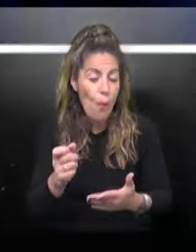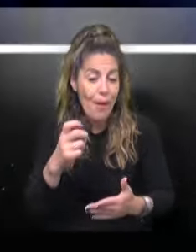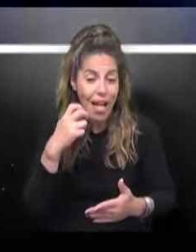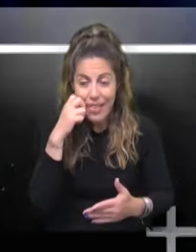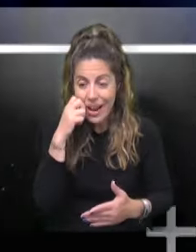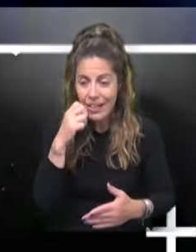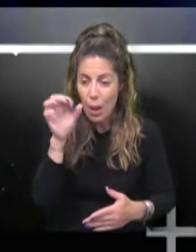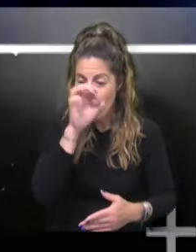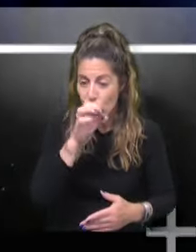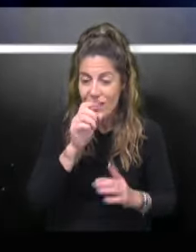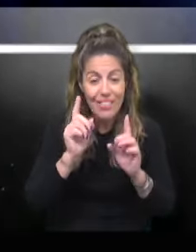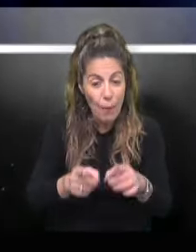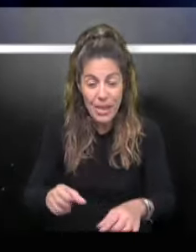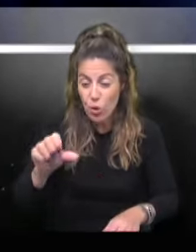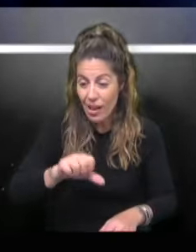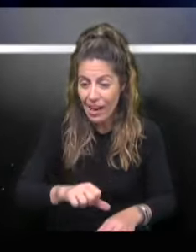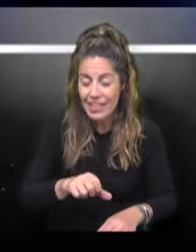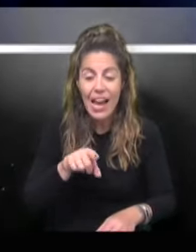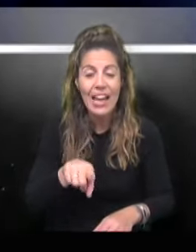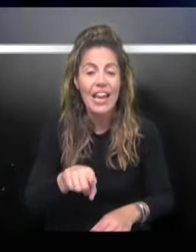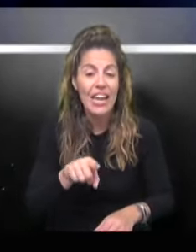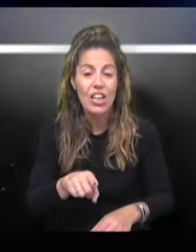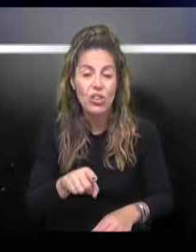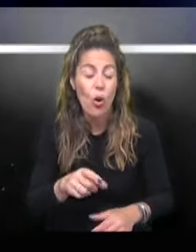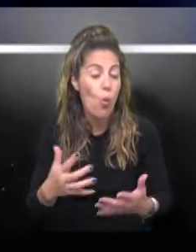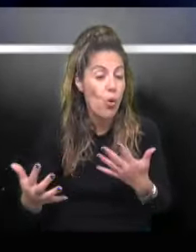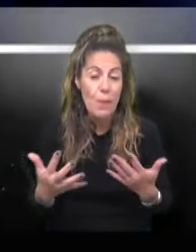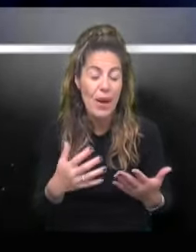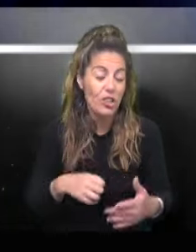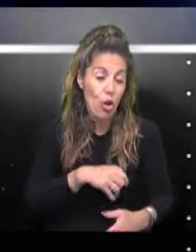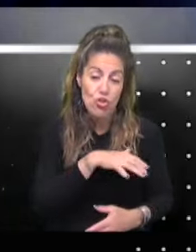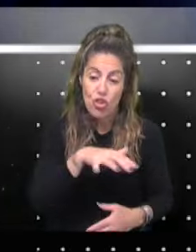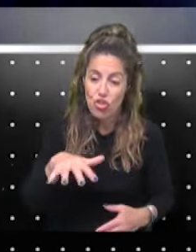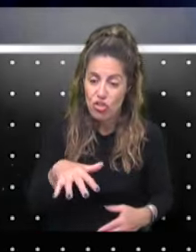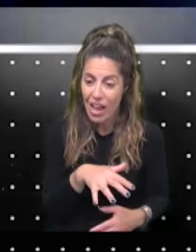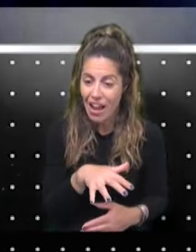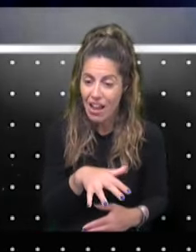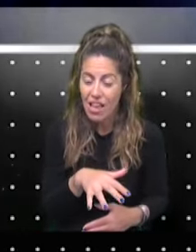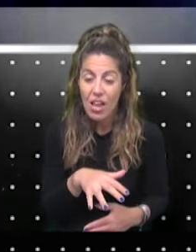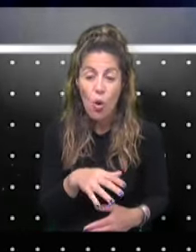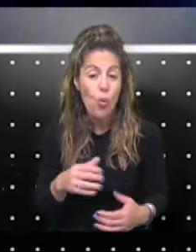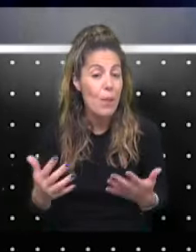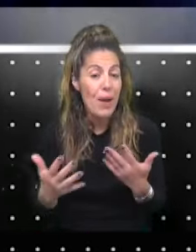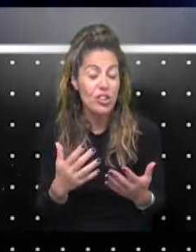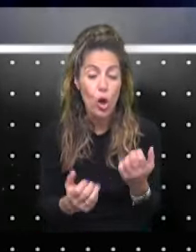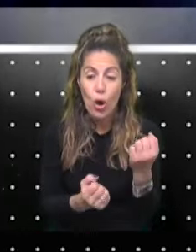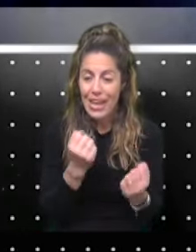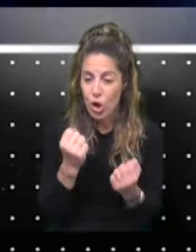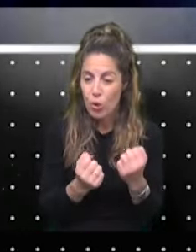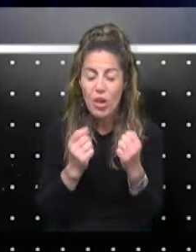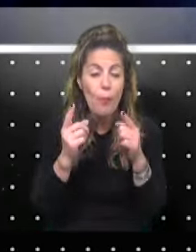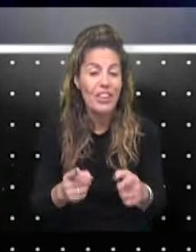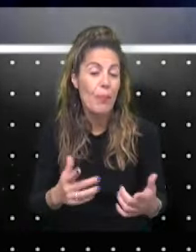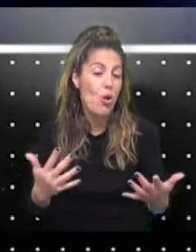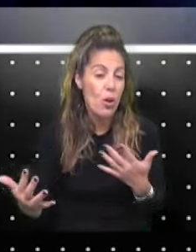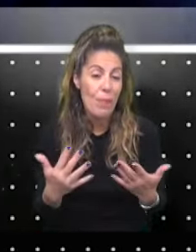este este Por supuesto que esto tiene un alto impacto social un alto impacto económico Este pero también tiene